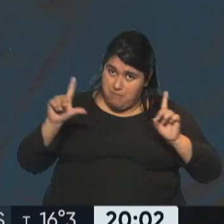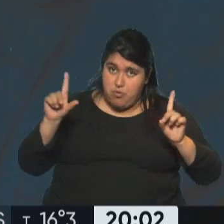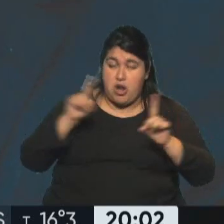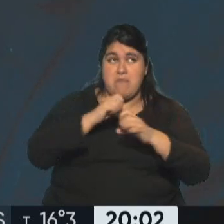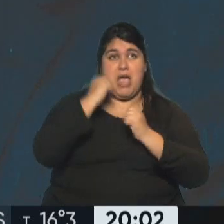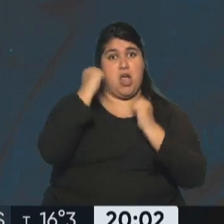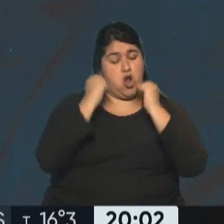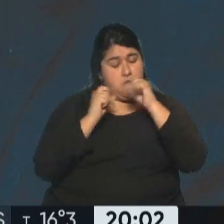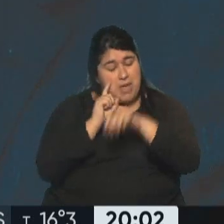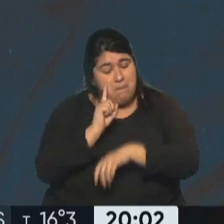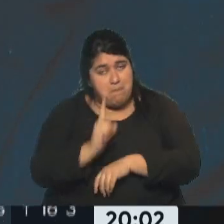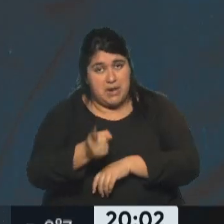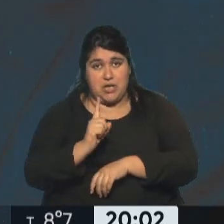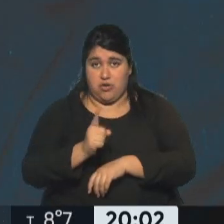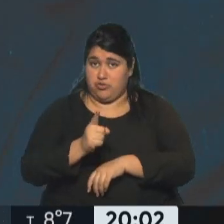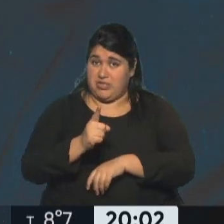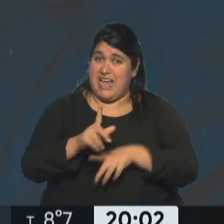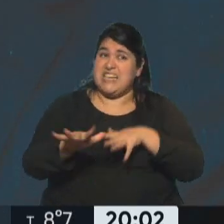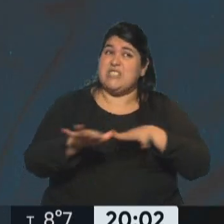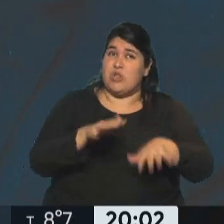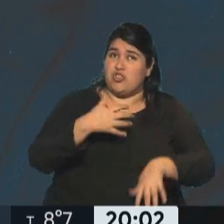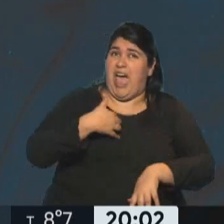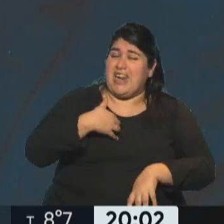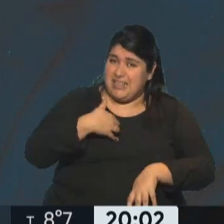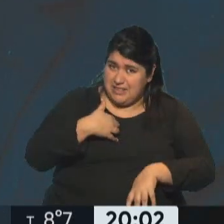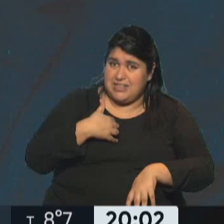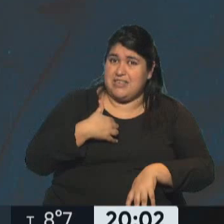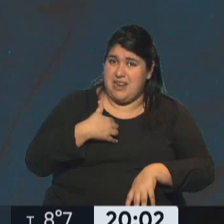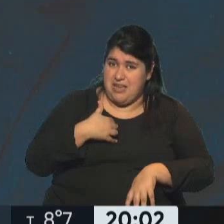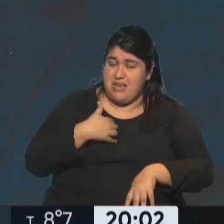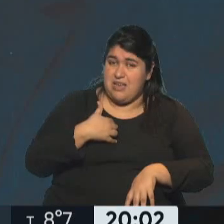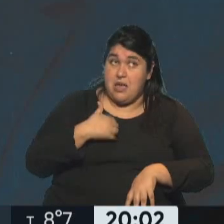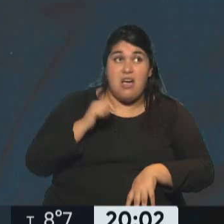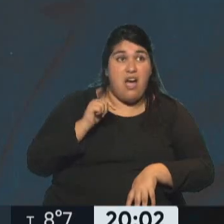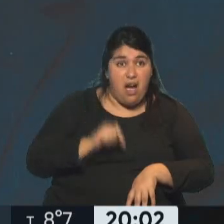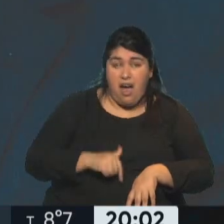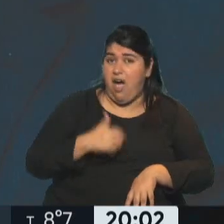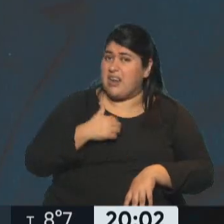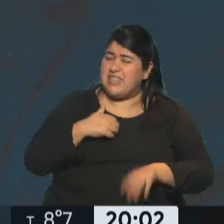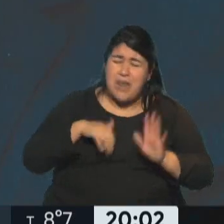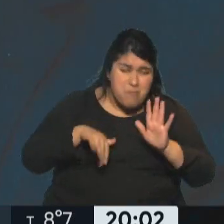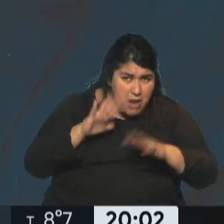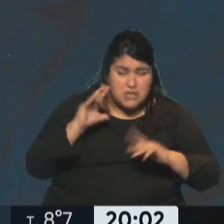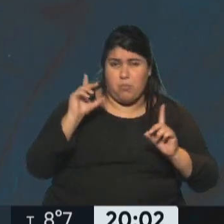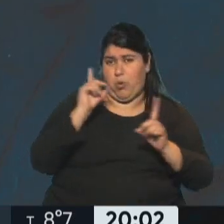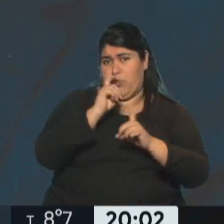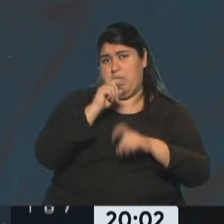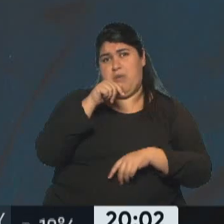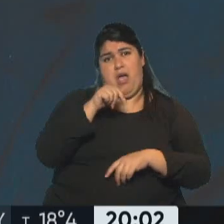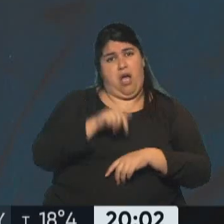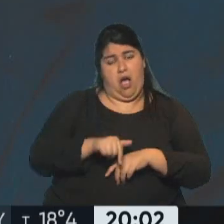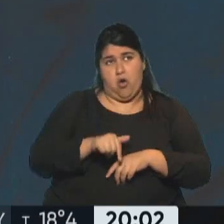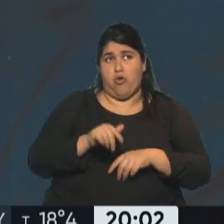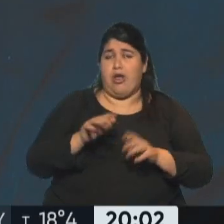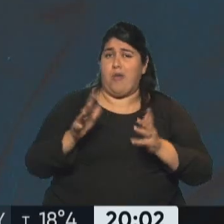muy peligrosa para la estabilidad económica en Argentina, que siendo Argentina y más ahora vive en